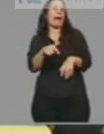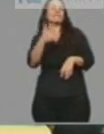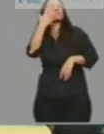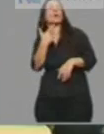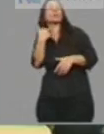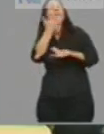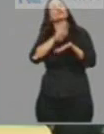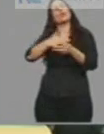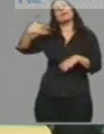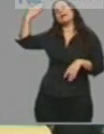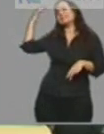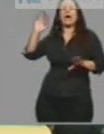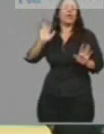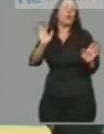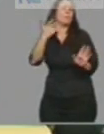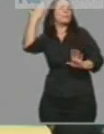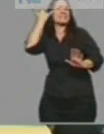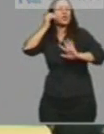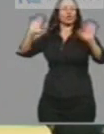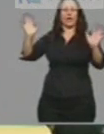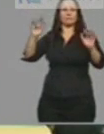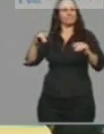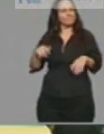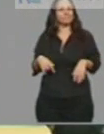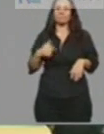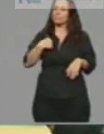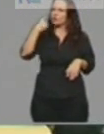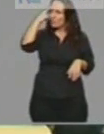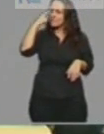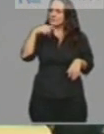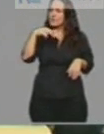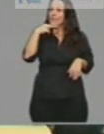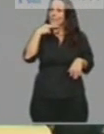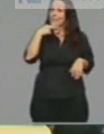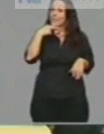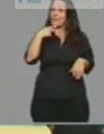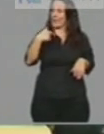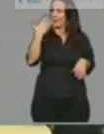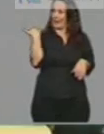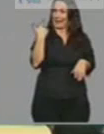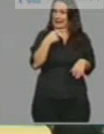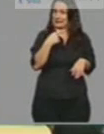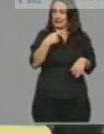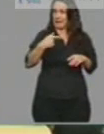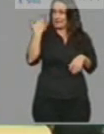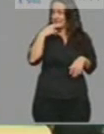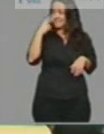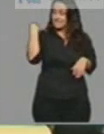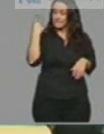que el pasado ya pasó, yo creo que este viernes pasado, el viernes de la semana pasada,